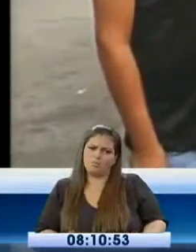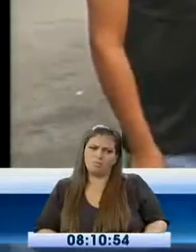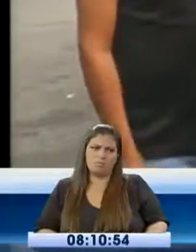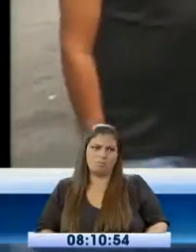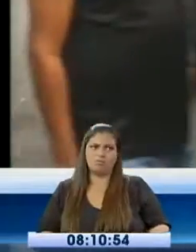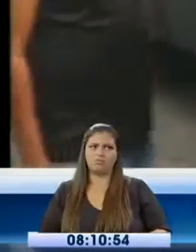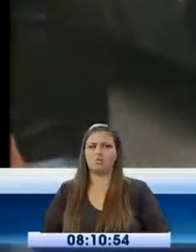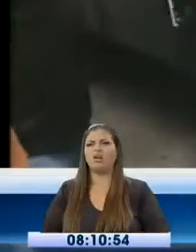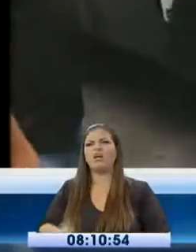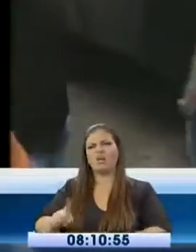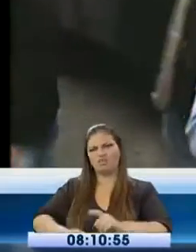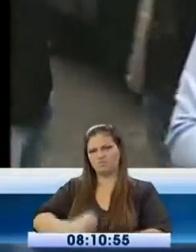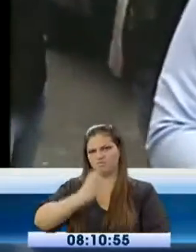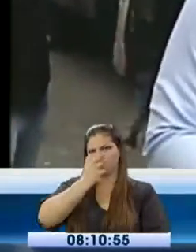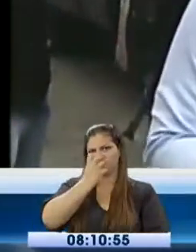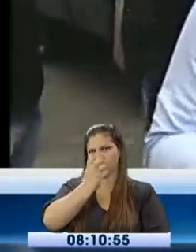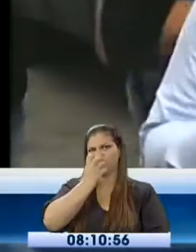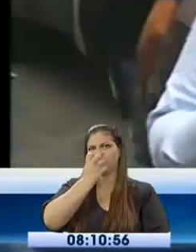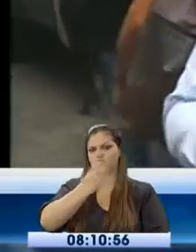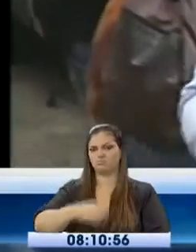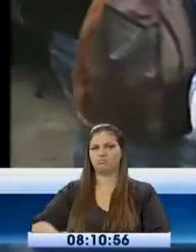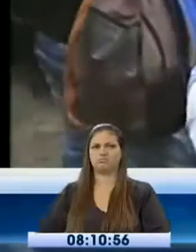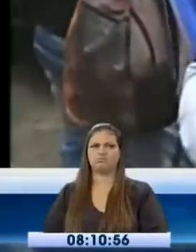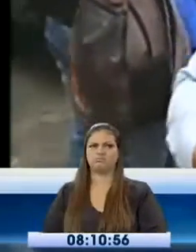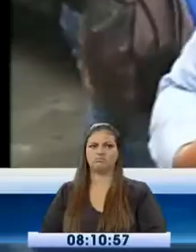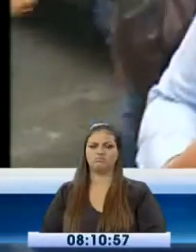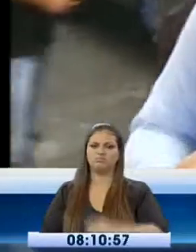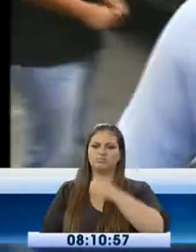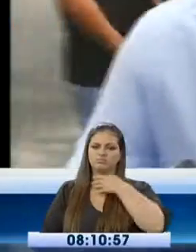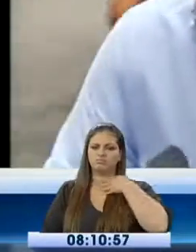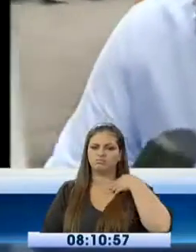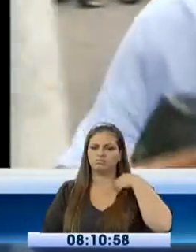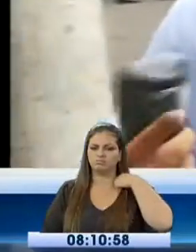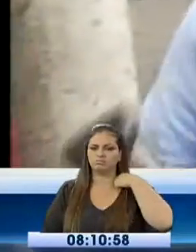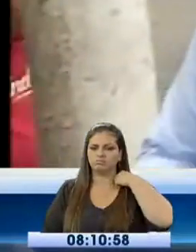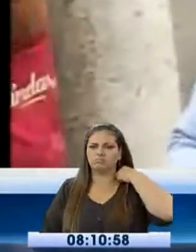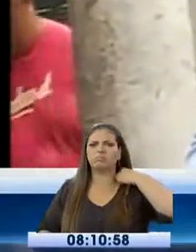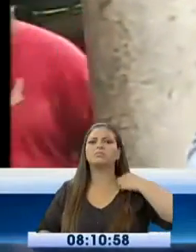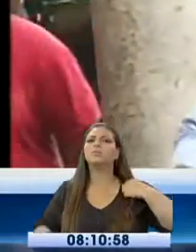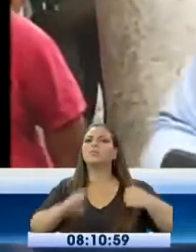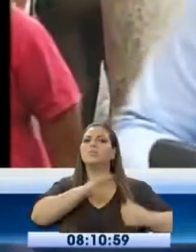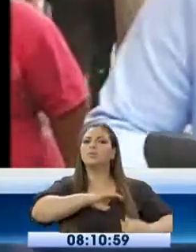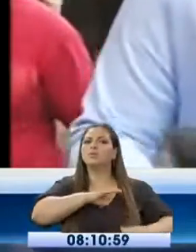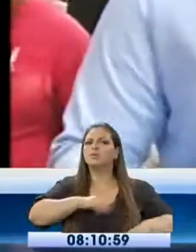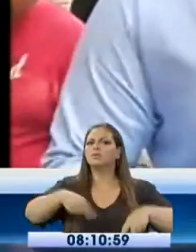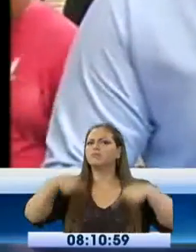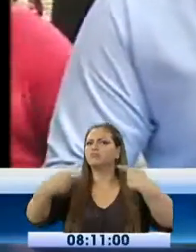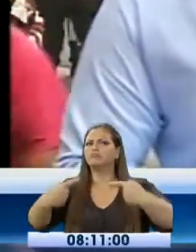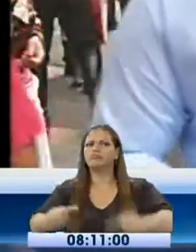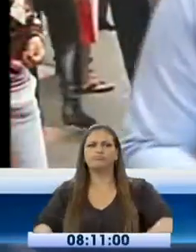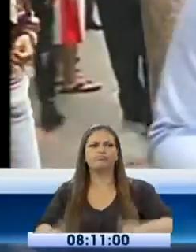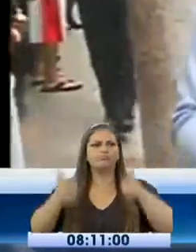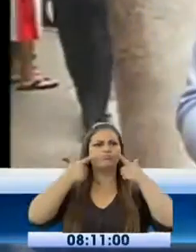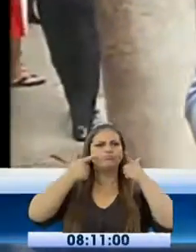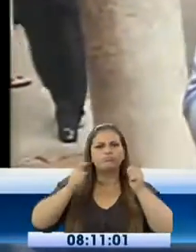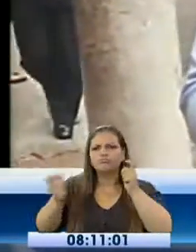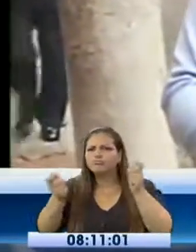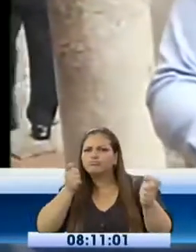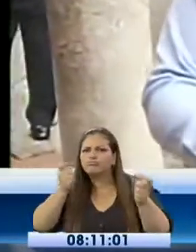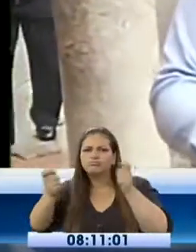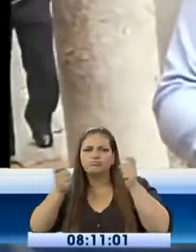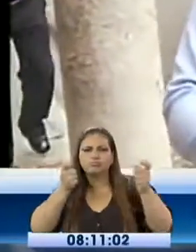semanas, caminemos un poquito para acá. Estos operativos van a ser constantes y frecuentes porque es una política de la Policía